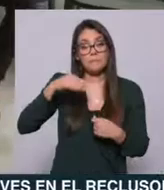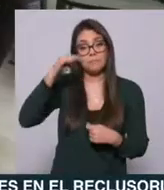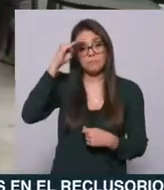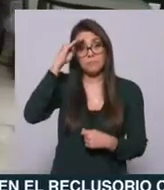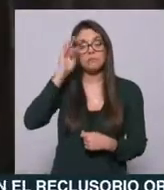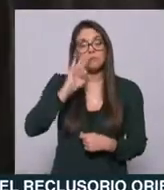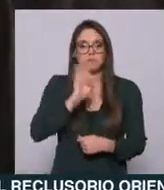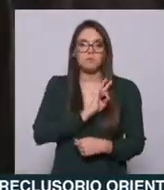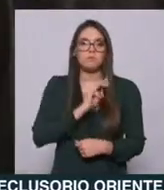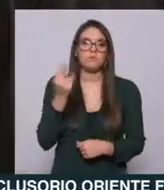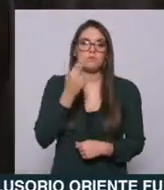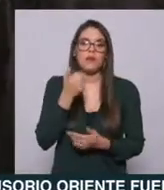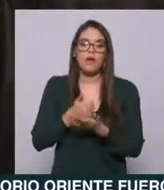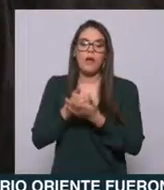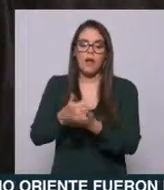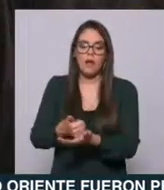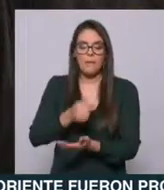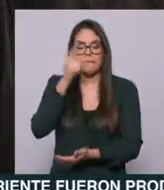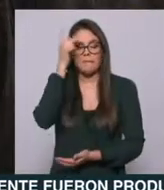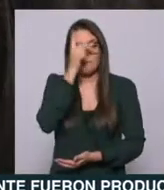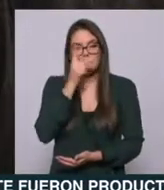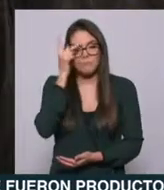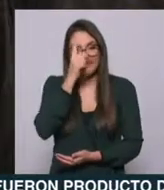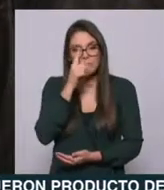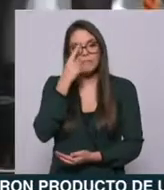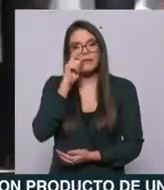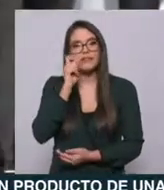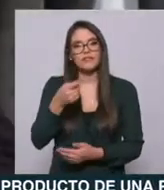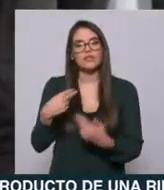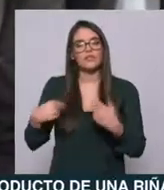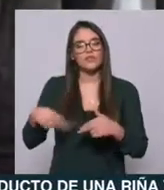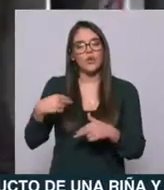apoyo psicológico a través del programa Like a la Vida.